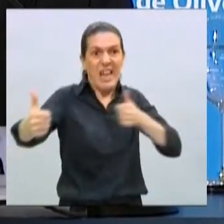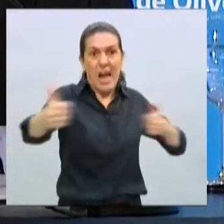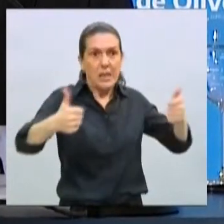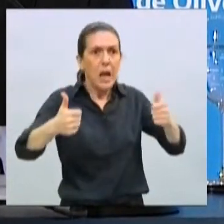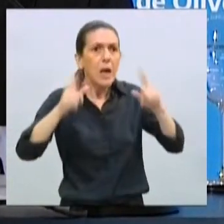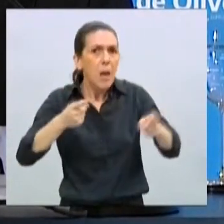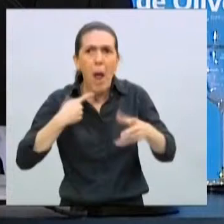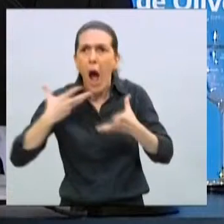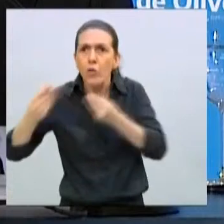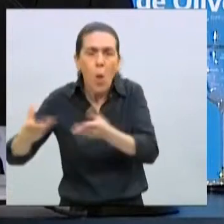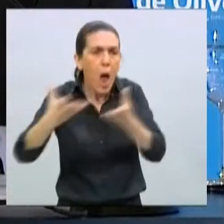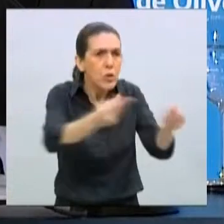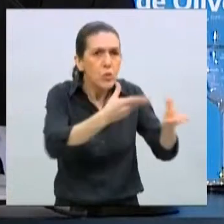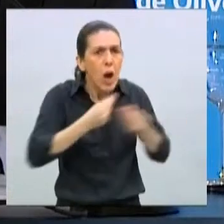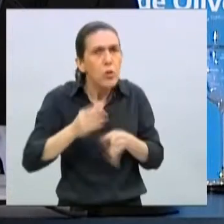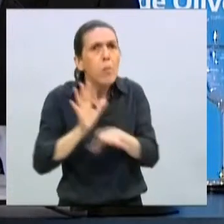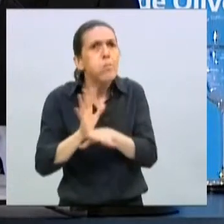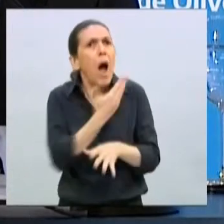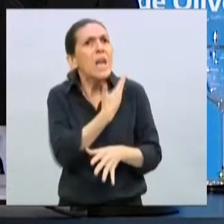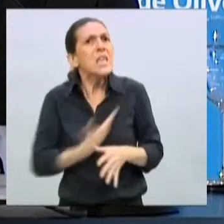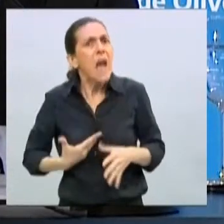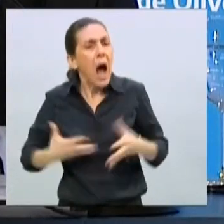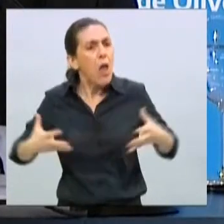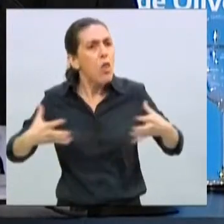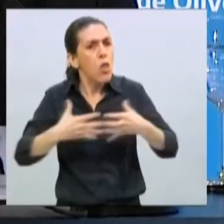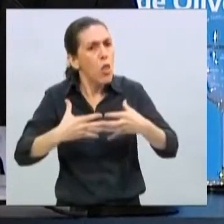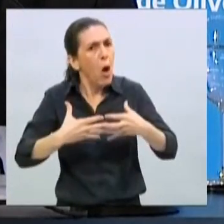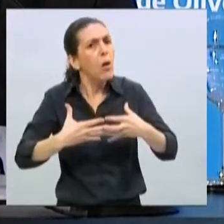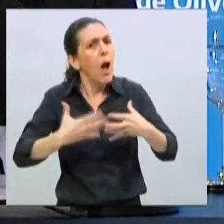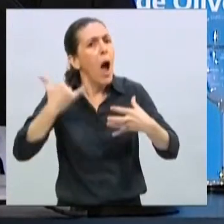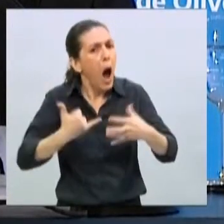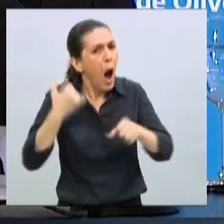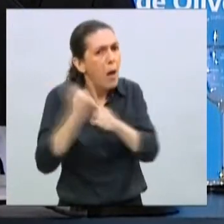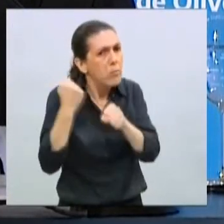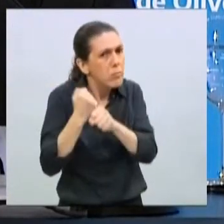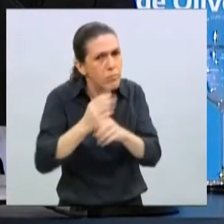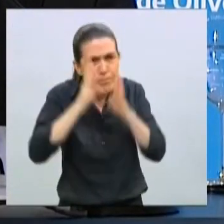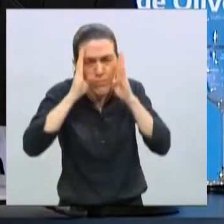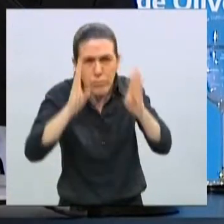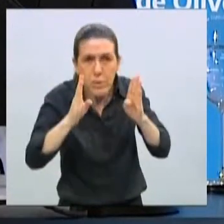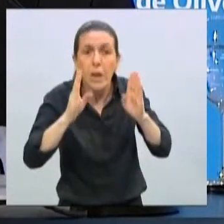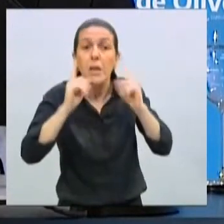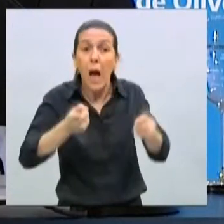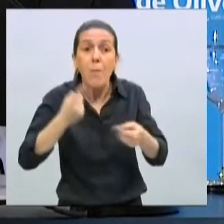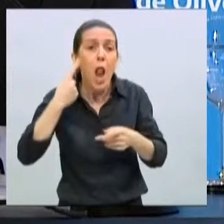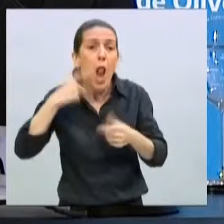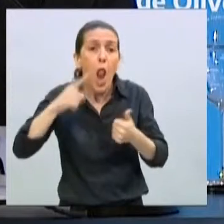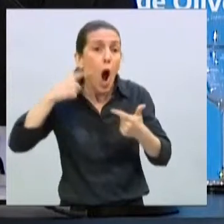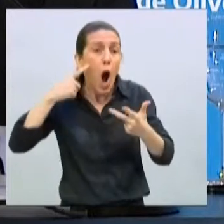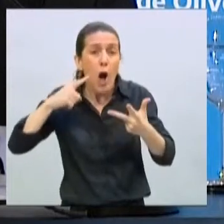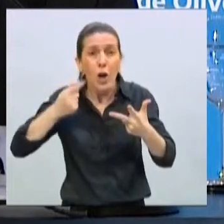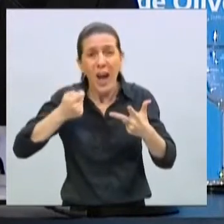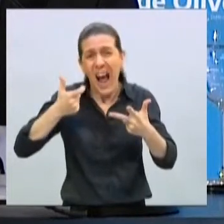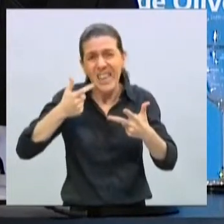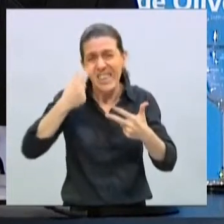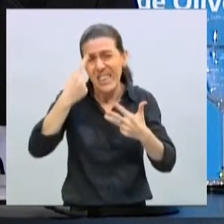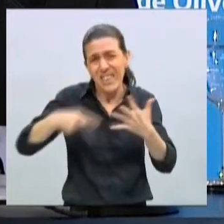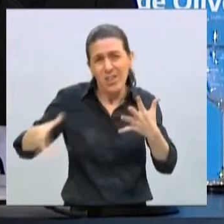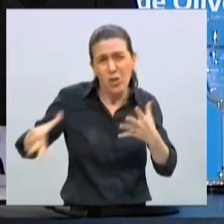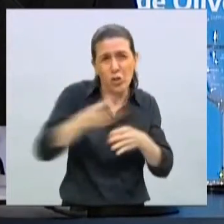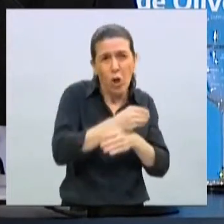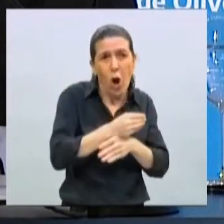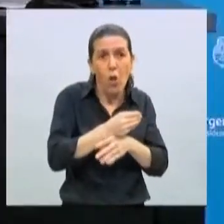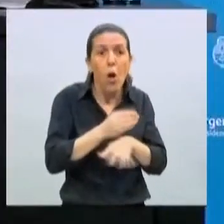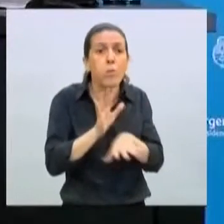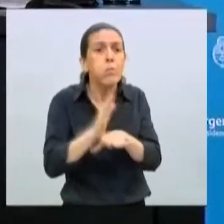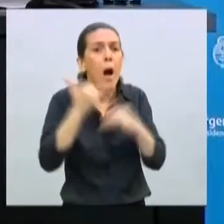el estado presente y lo que estamos logrando en casi todos los casos de una unidad muy fuerte de la